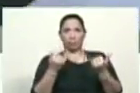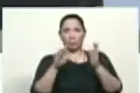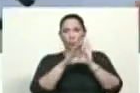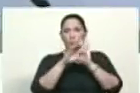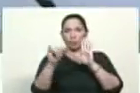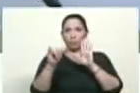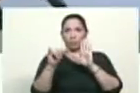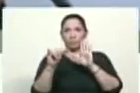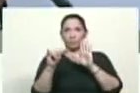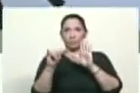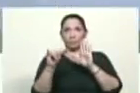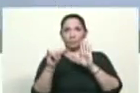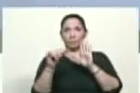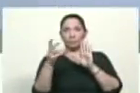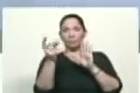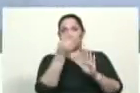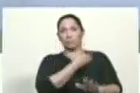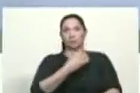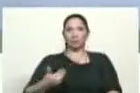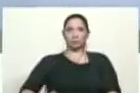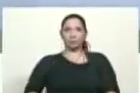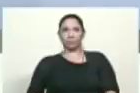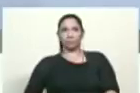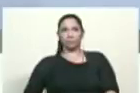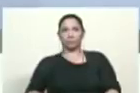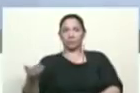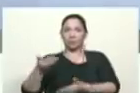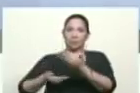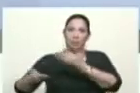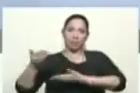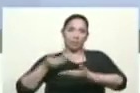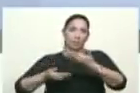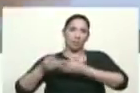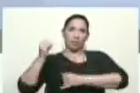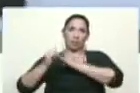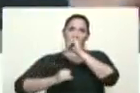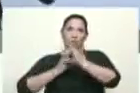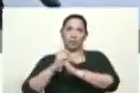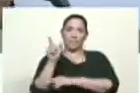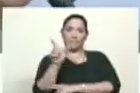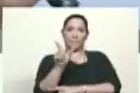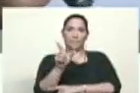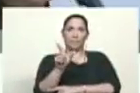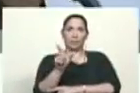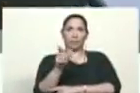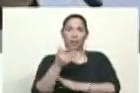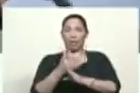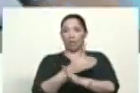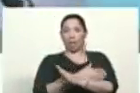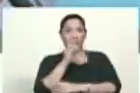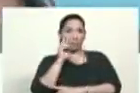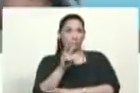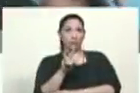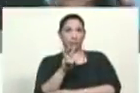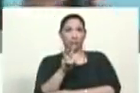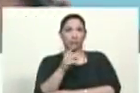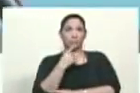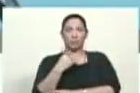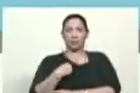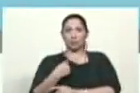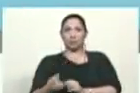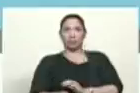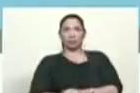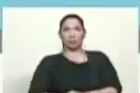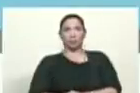constituyente, vicepresidente de Relaciones Internacionales del Partido Socialista Unido de Venezuela. Antes de verlo, me dicen, perdón,